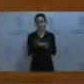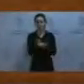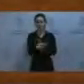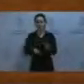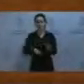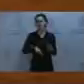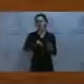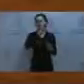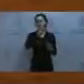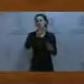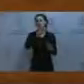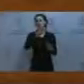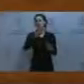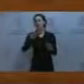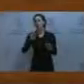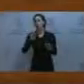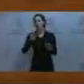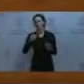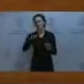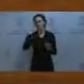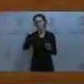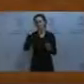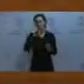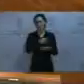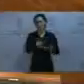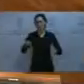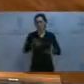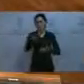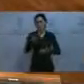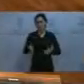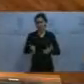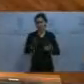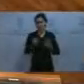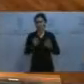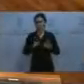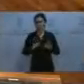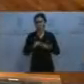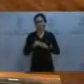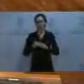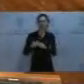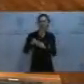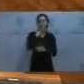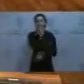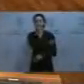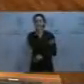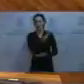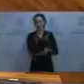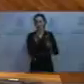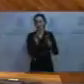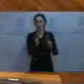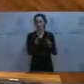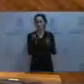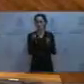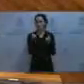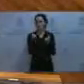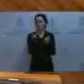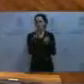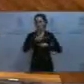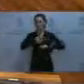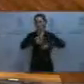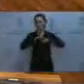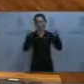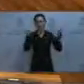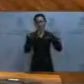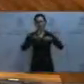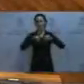y muchos millones de euros, deuda avalada con capital público por el Principado y con préstamos